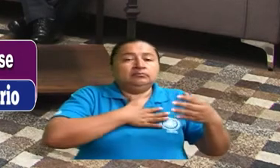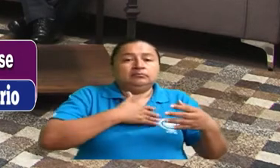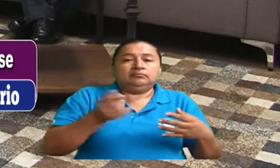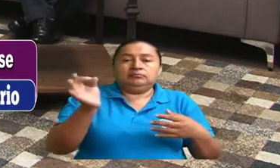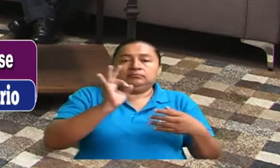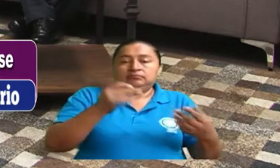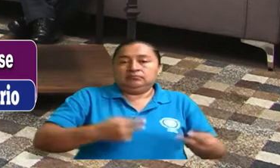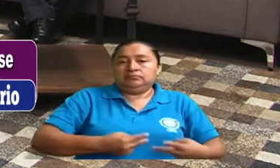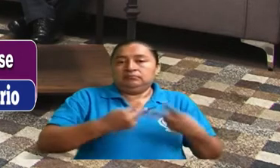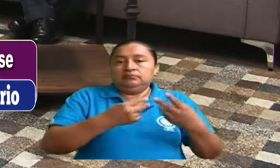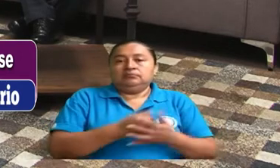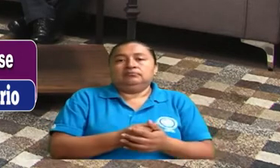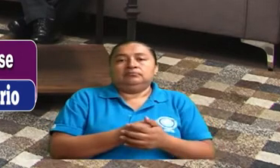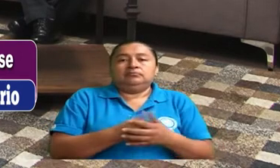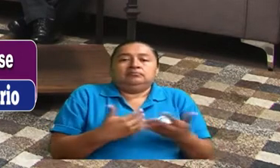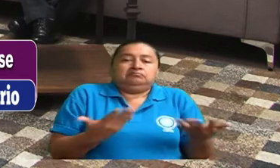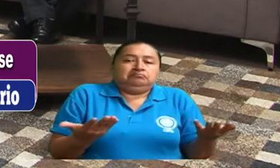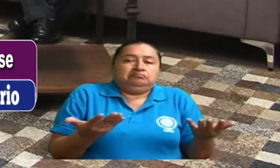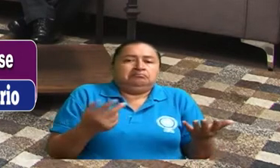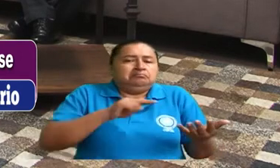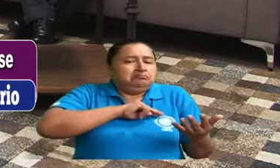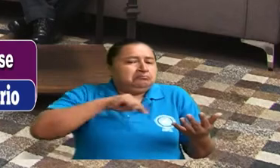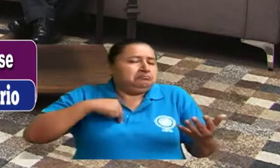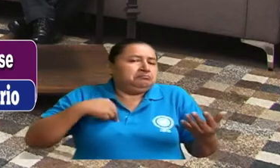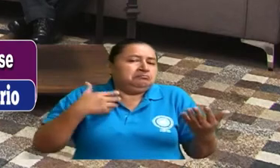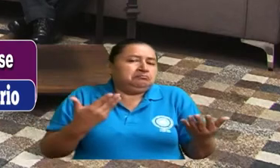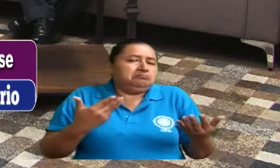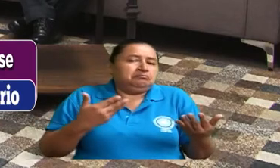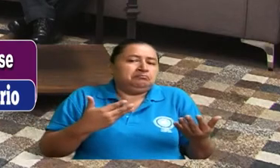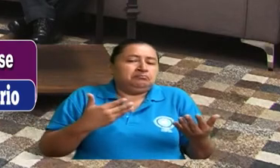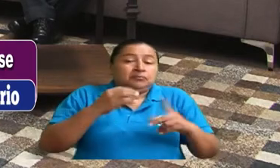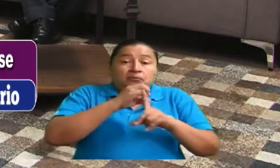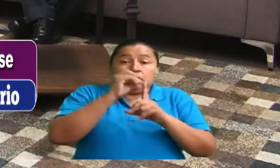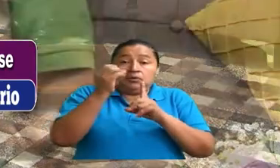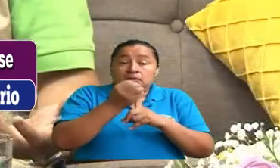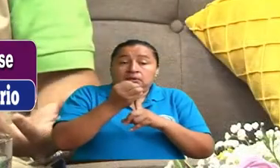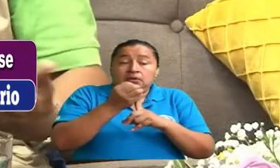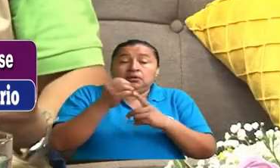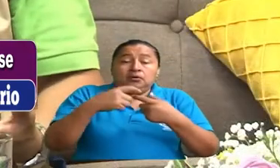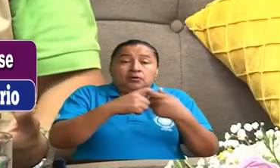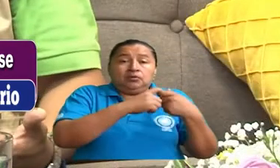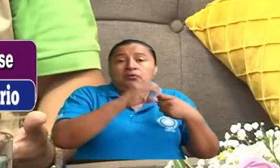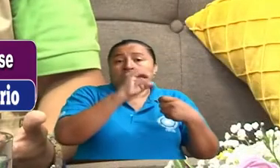condiciones de vida, ¿verdad? Entonces, para nosotros, el organizar las cooperativas, te decía,